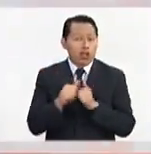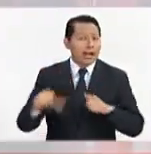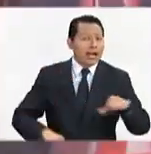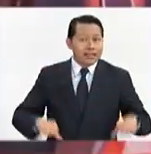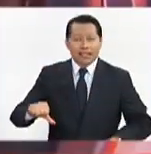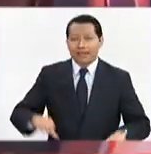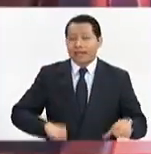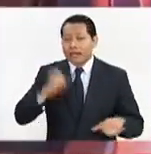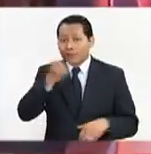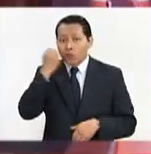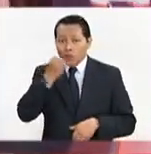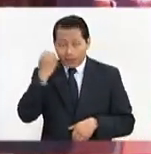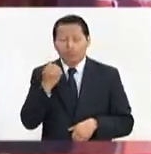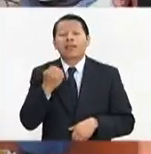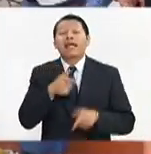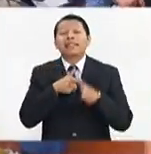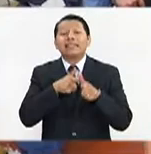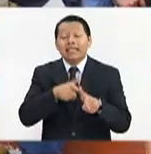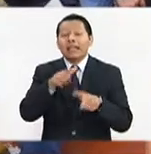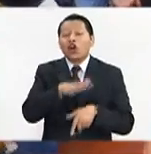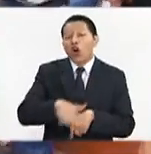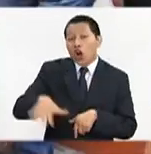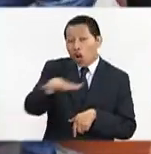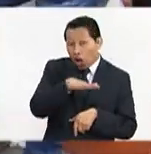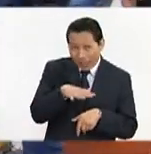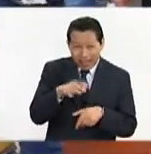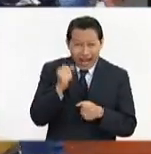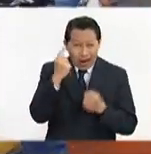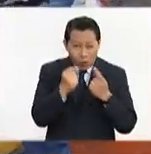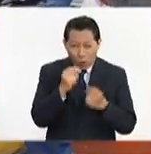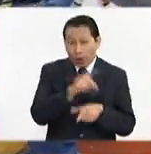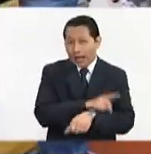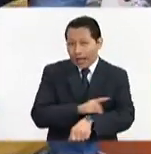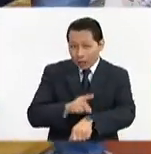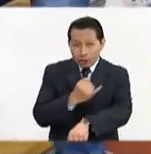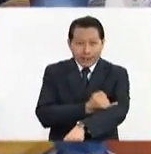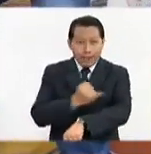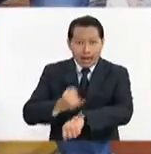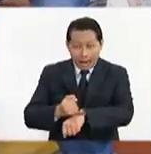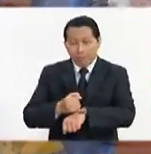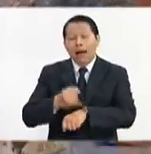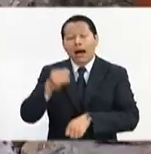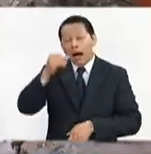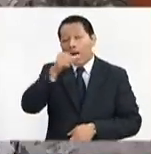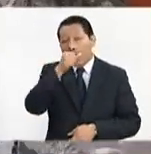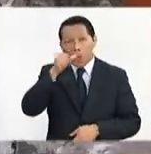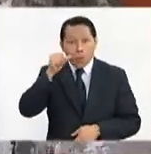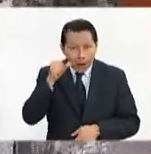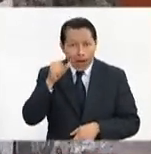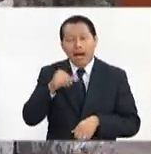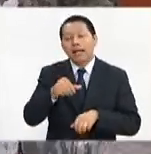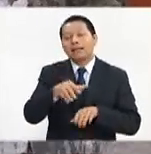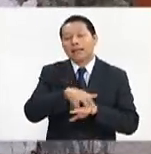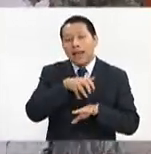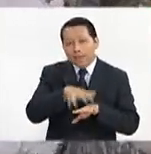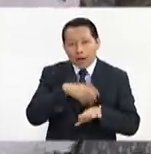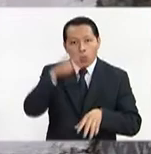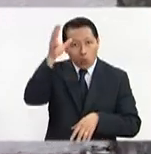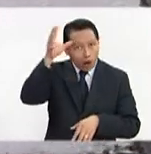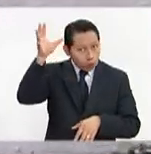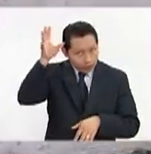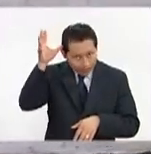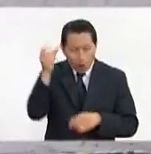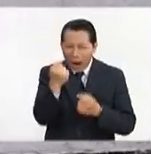escolares. Se mantiene la restricción en colonias específicas de las delegaciones Iztapalapa, Benito Juárez, Tlalpan y Cuauhtémoc. Salvo en